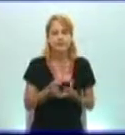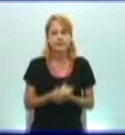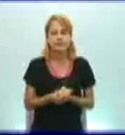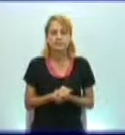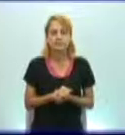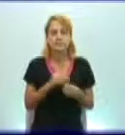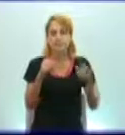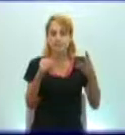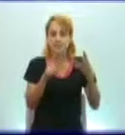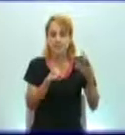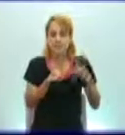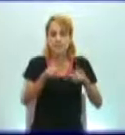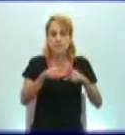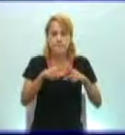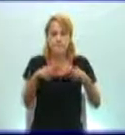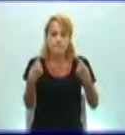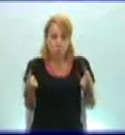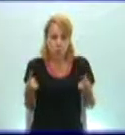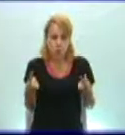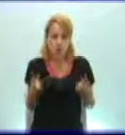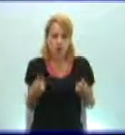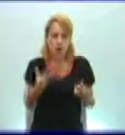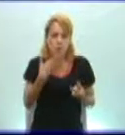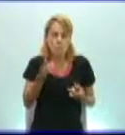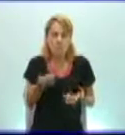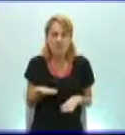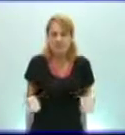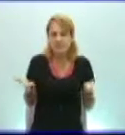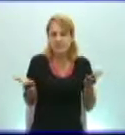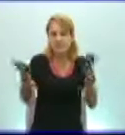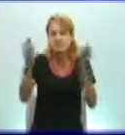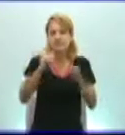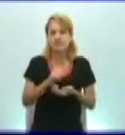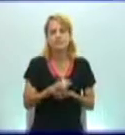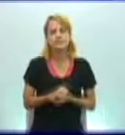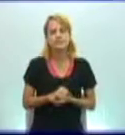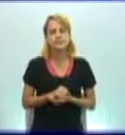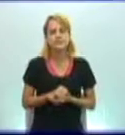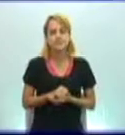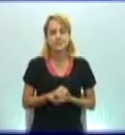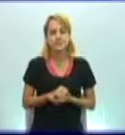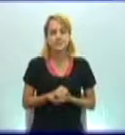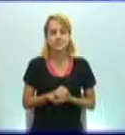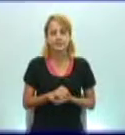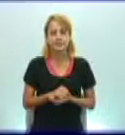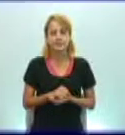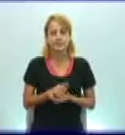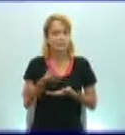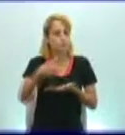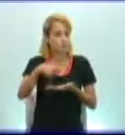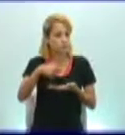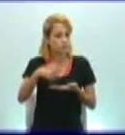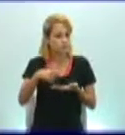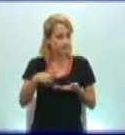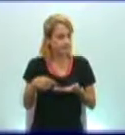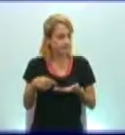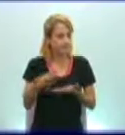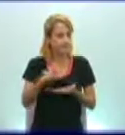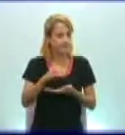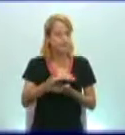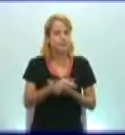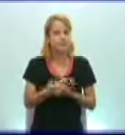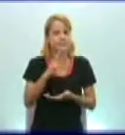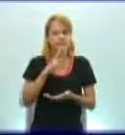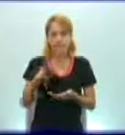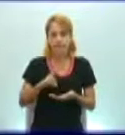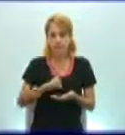Y D, porque contribuyen al crecimiento de la raíz. Les doy unos minutos para que copien y